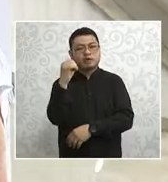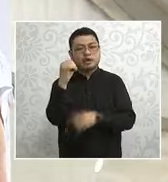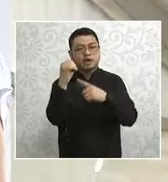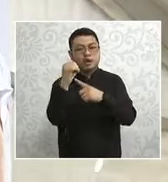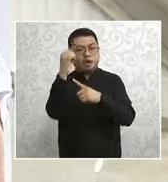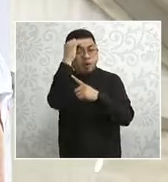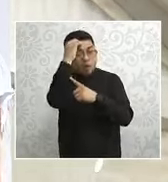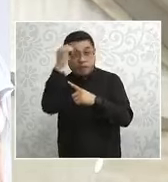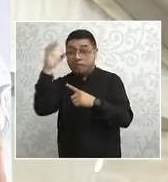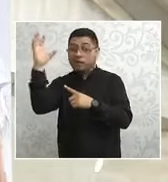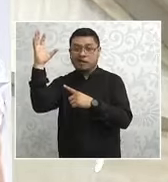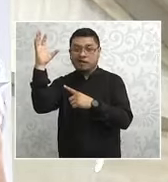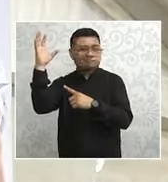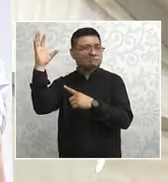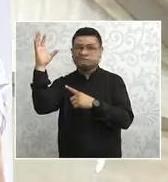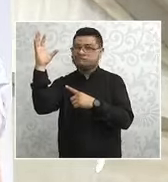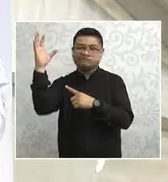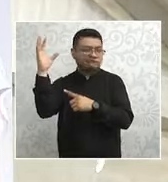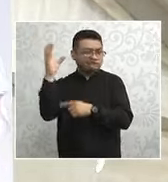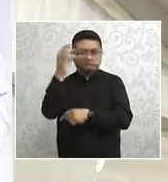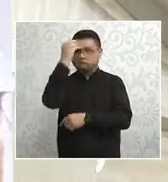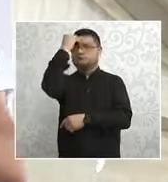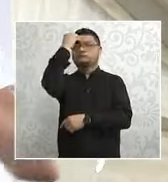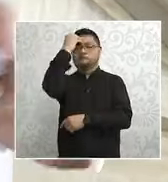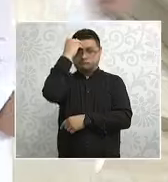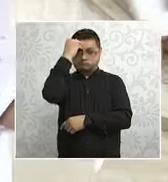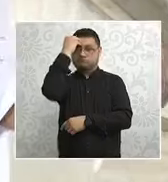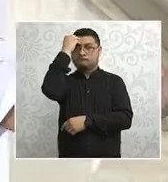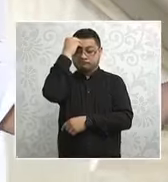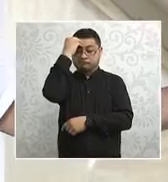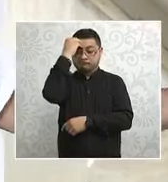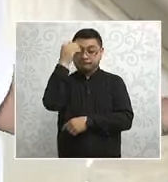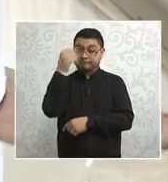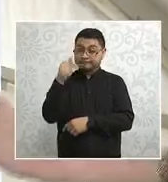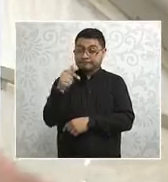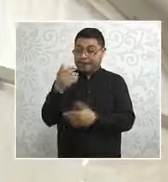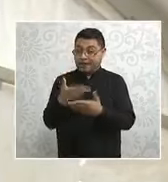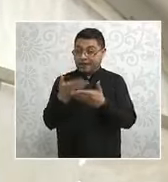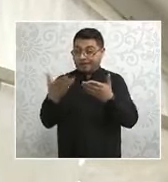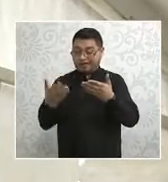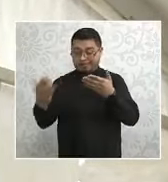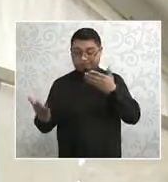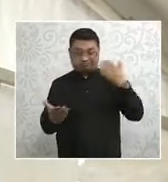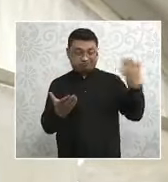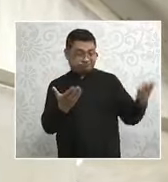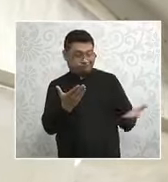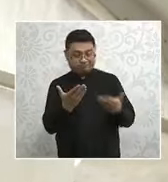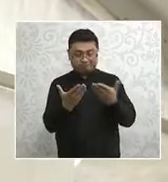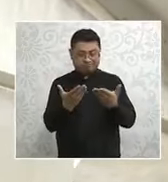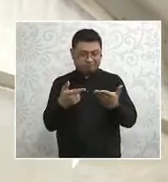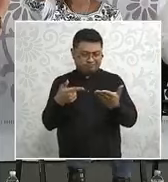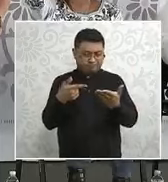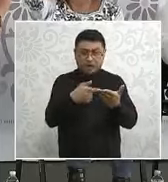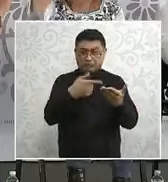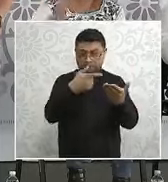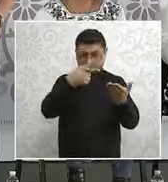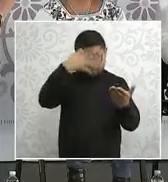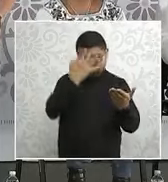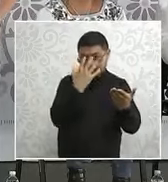viene simbólicamente hacer este contraste de la tristeza a la esperanza